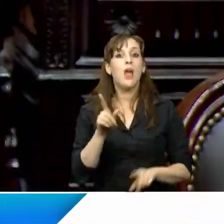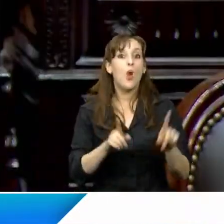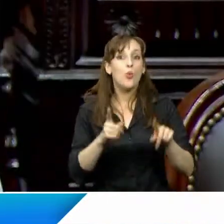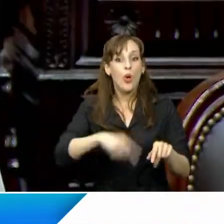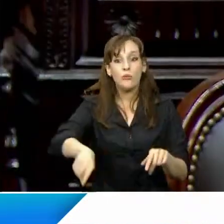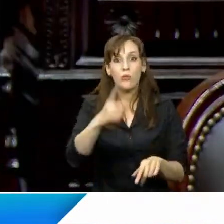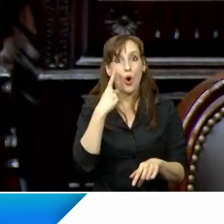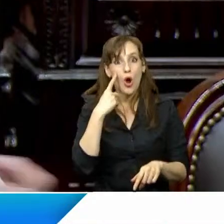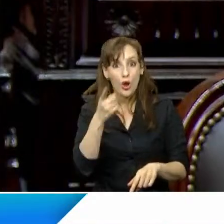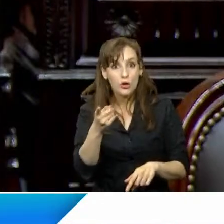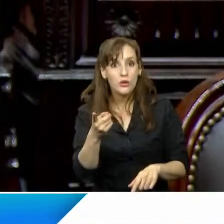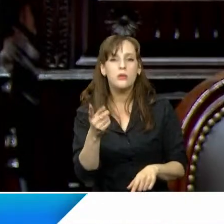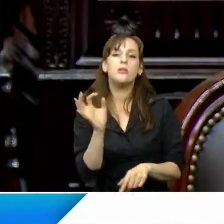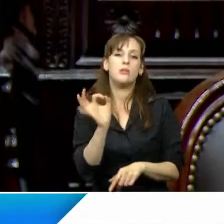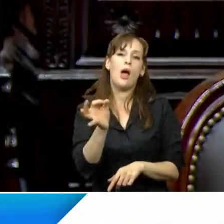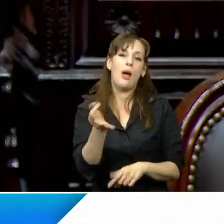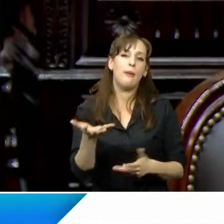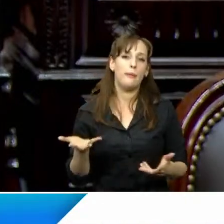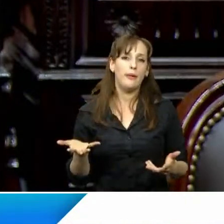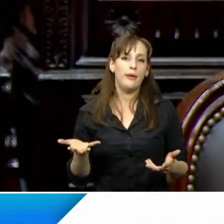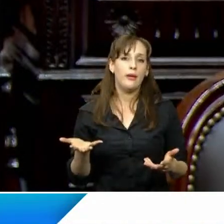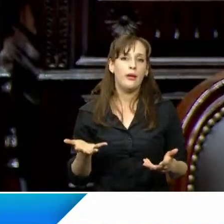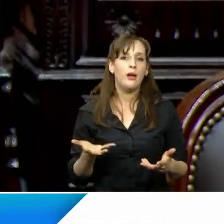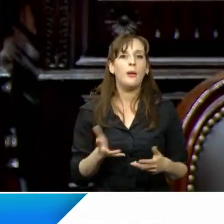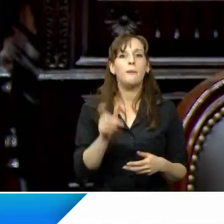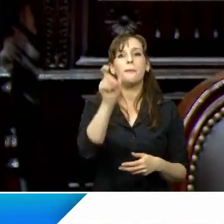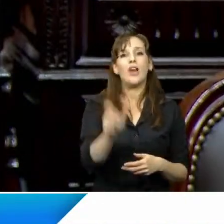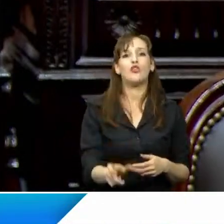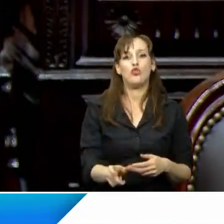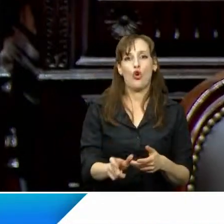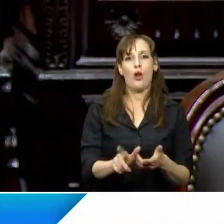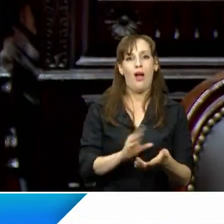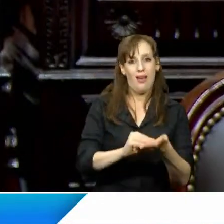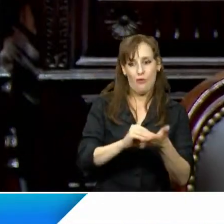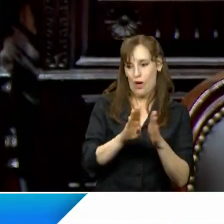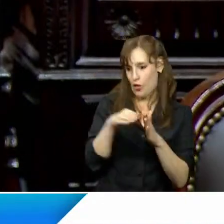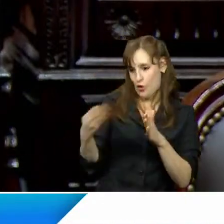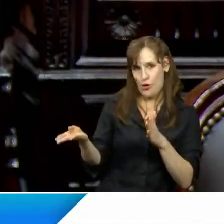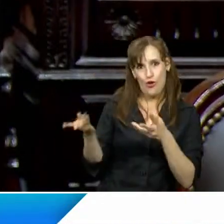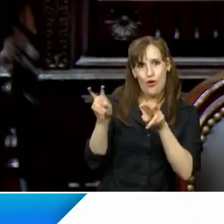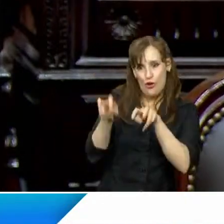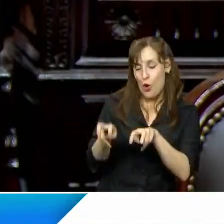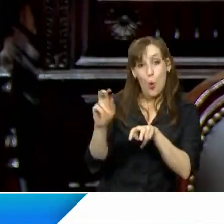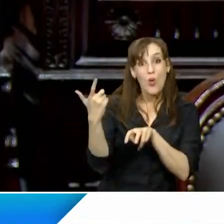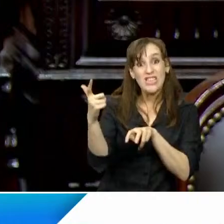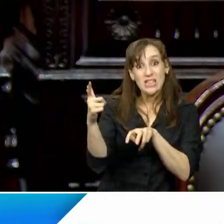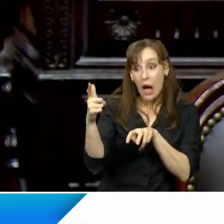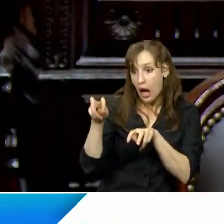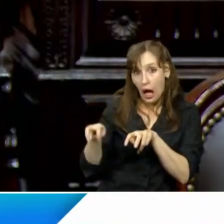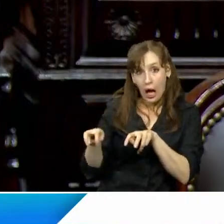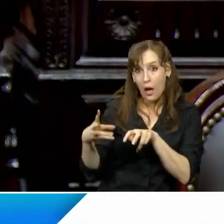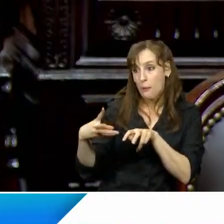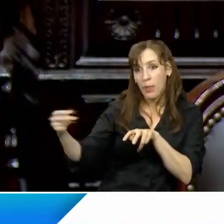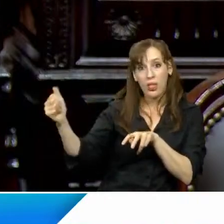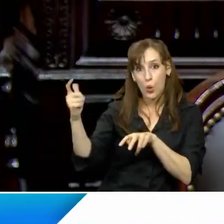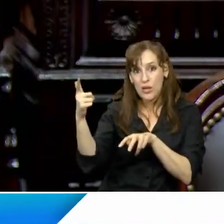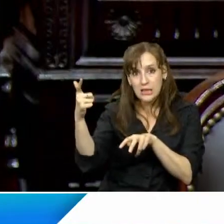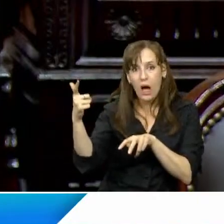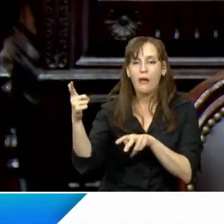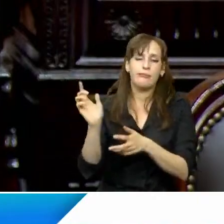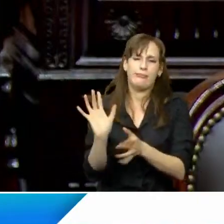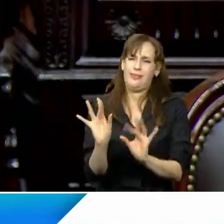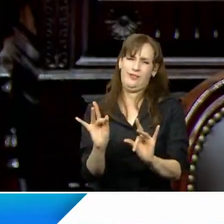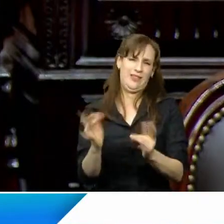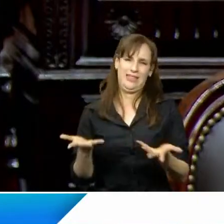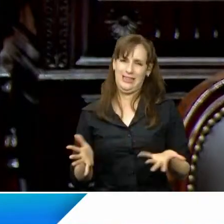un defensor sin su defendido al lado no puede hacer absolutamente nada. O al lado, o habiendo tenido entrevistas,